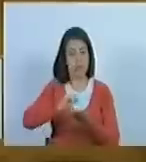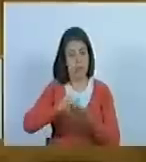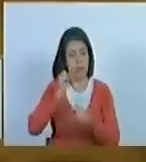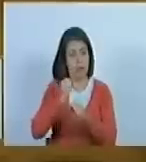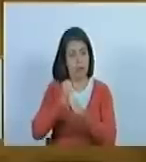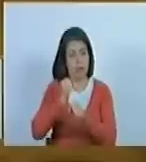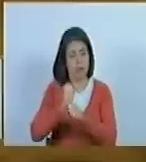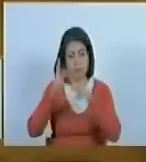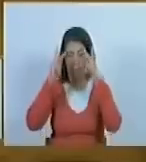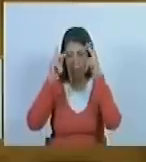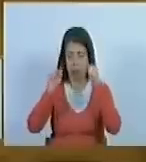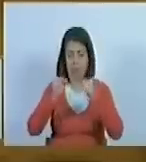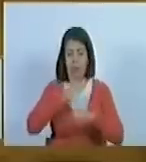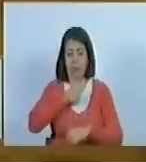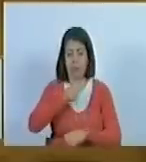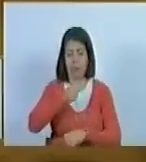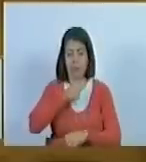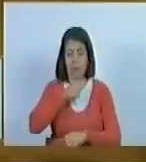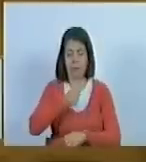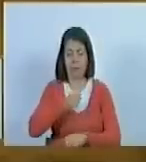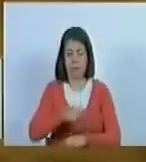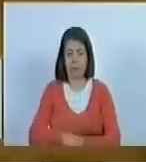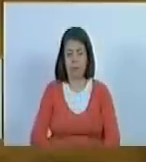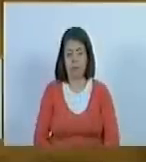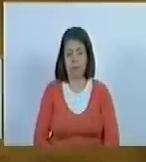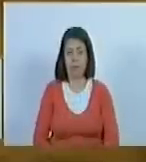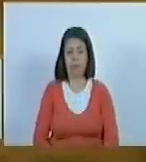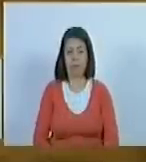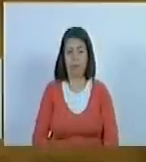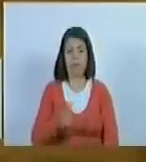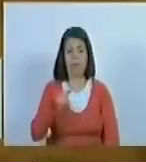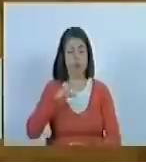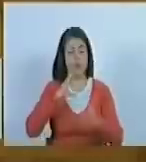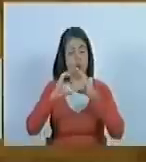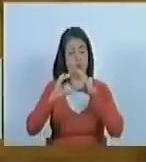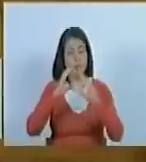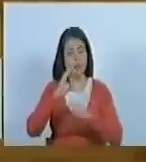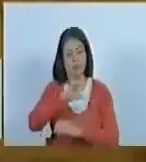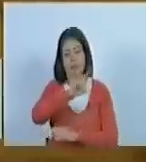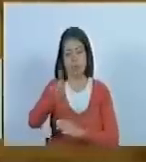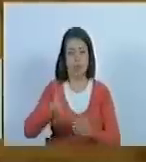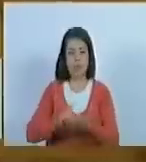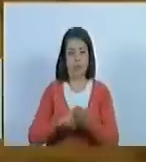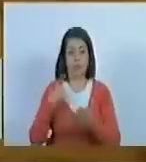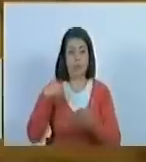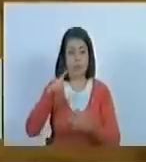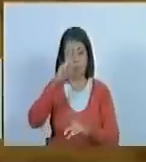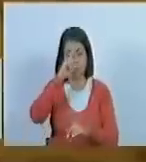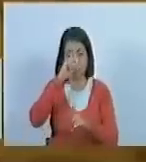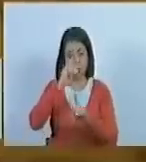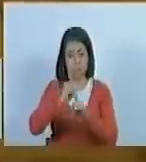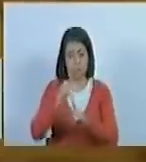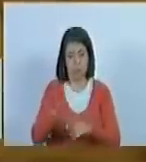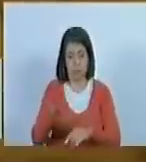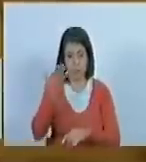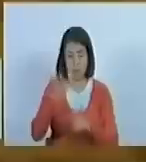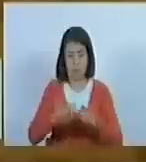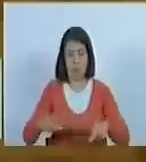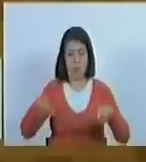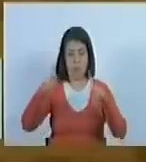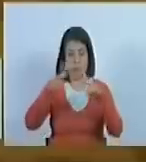labor de las y los periodistas, de los profesionales del periodismo y de los comunicadores en general, que tienen como principal